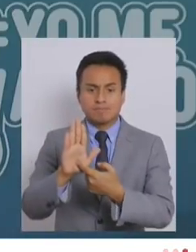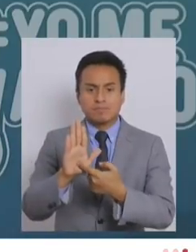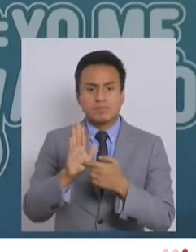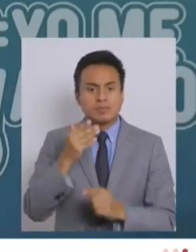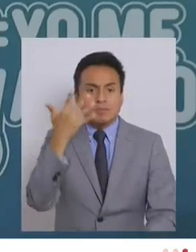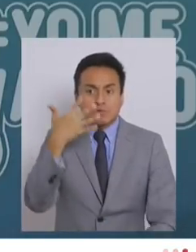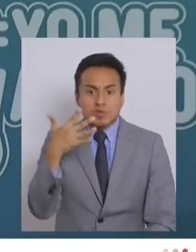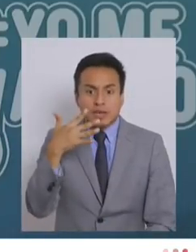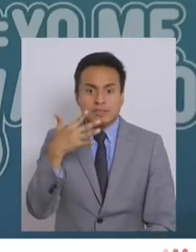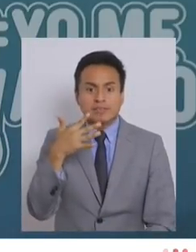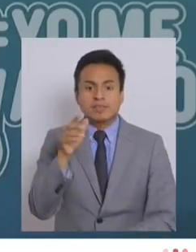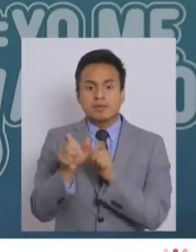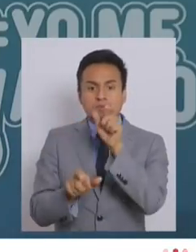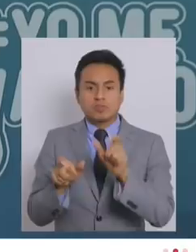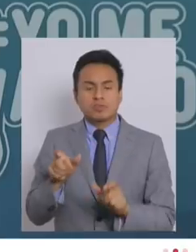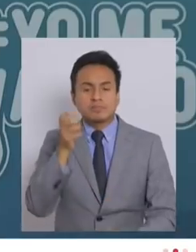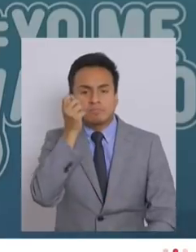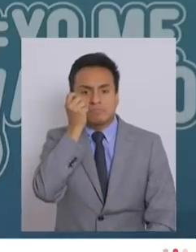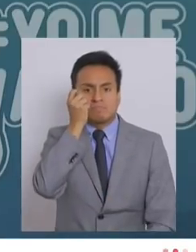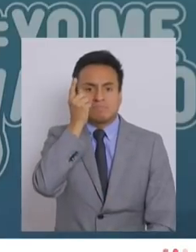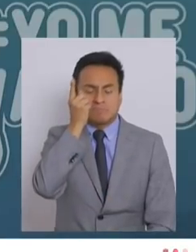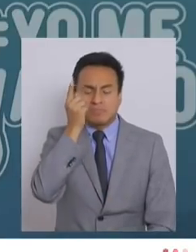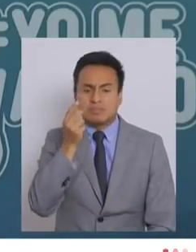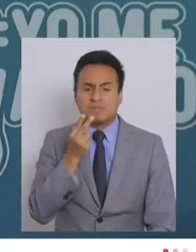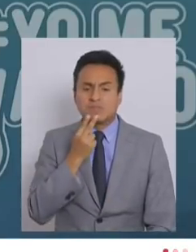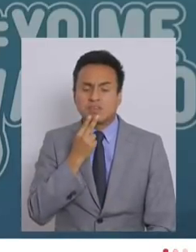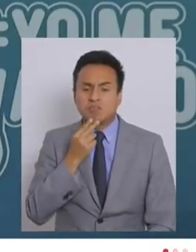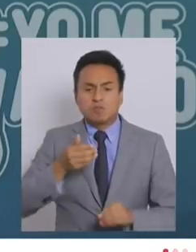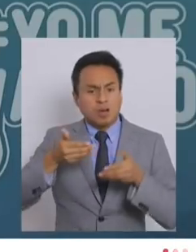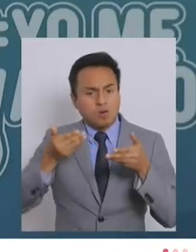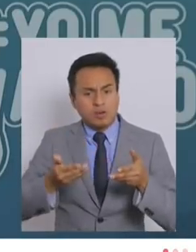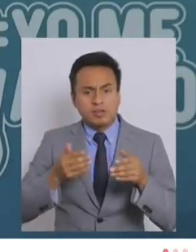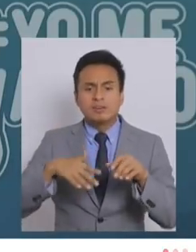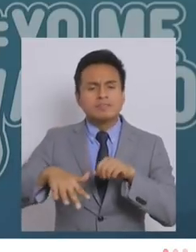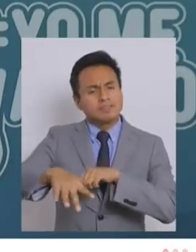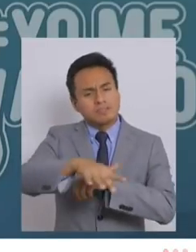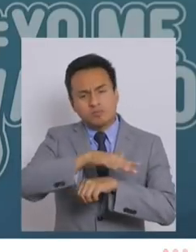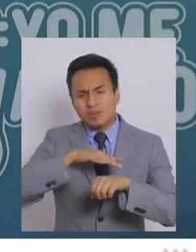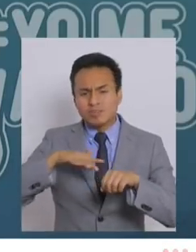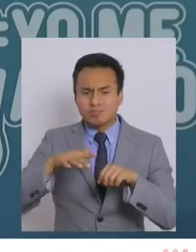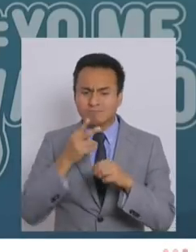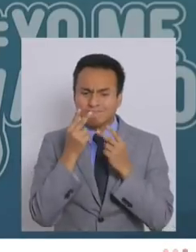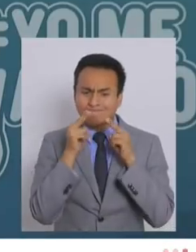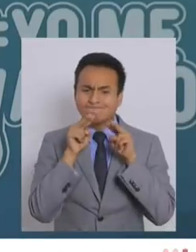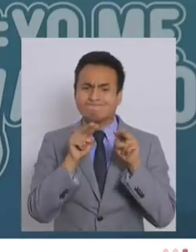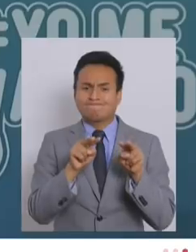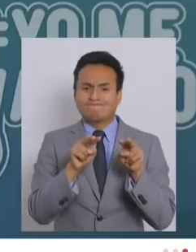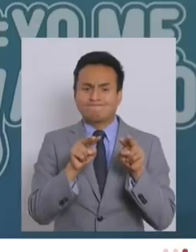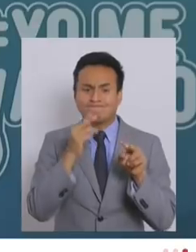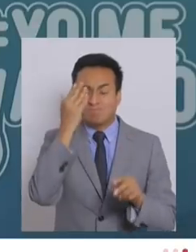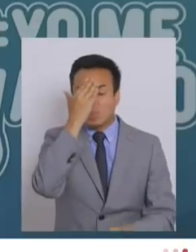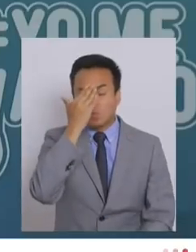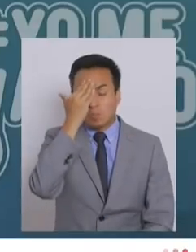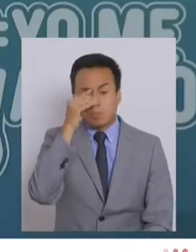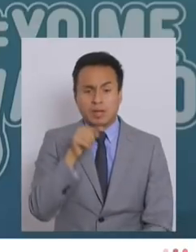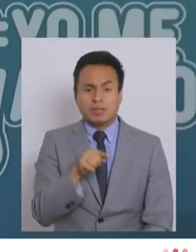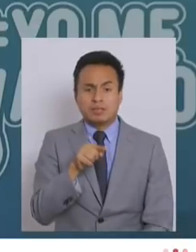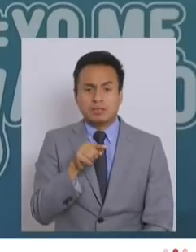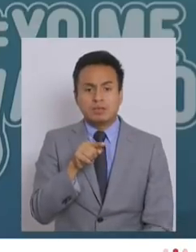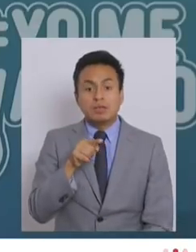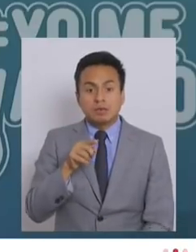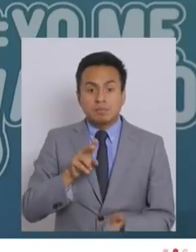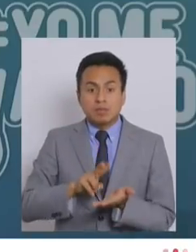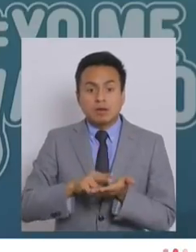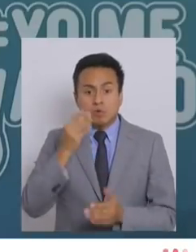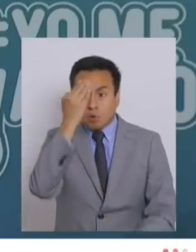son importantes que la población entienda que estamos viviendo una situación y preocupante y estamos preocupados